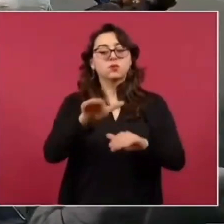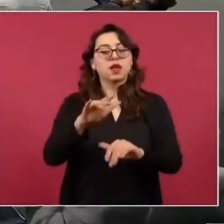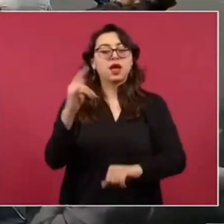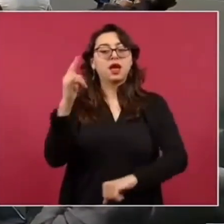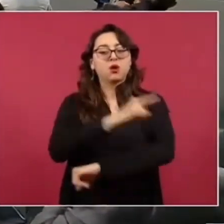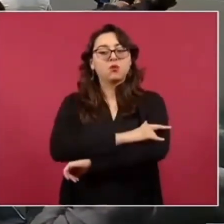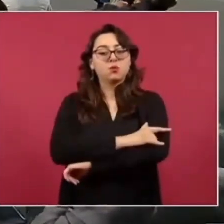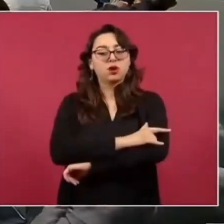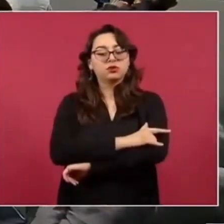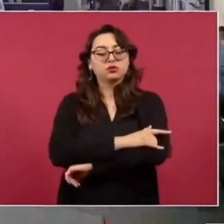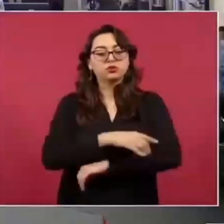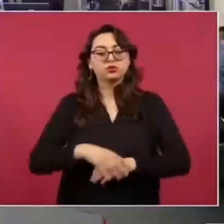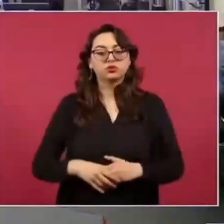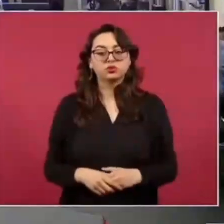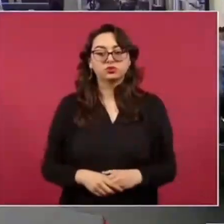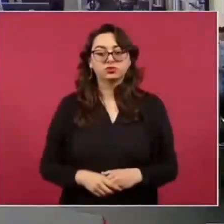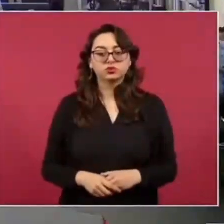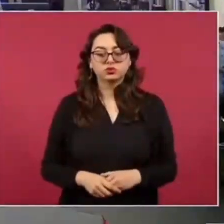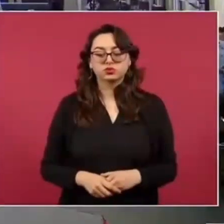A ver, el 21.